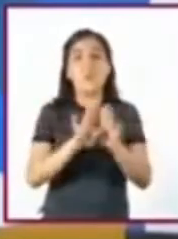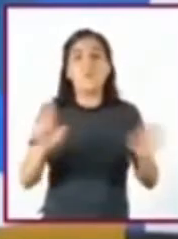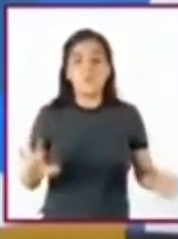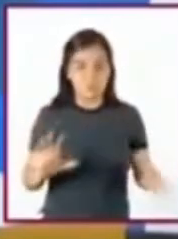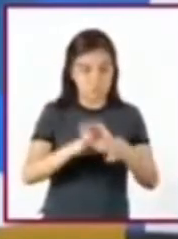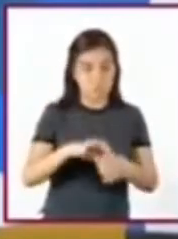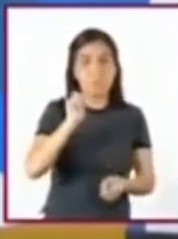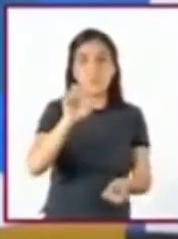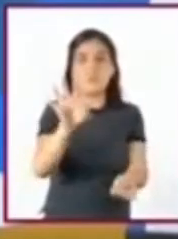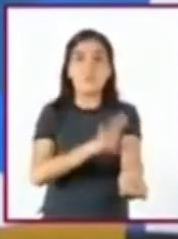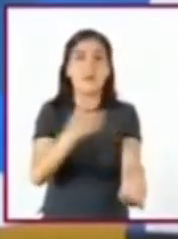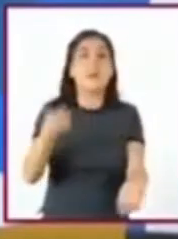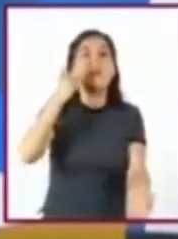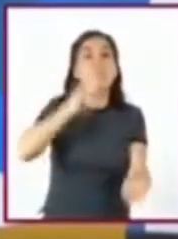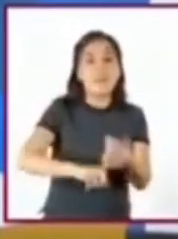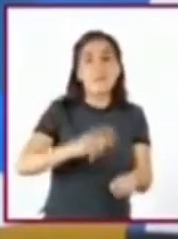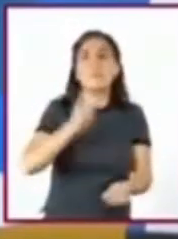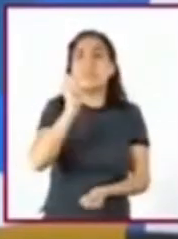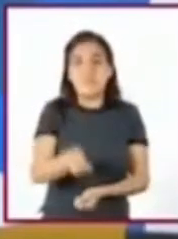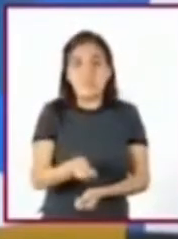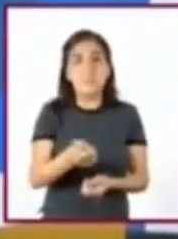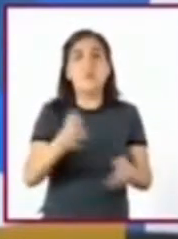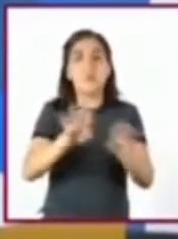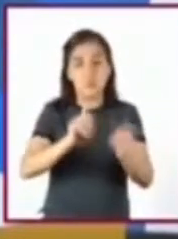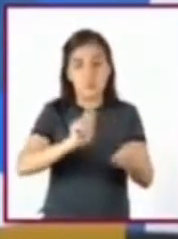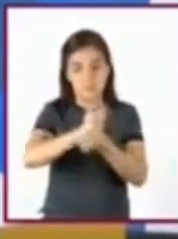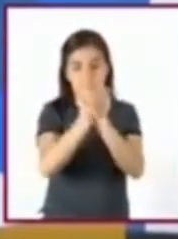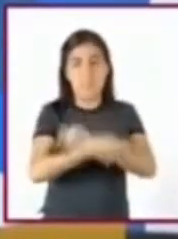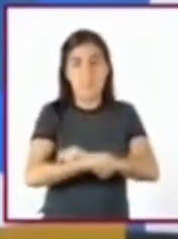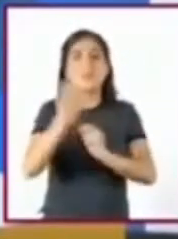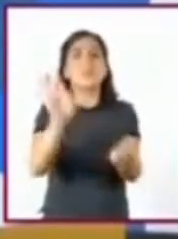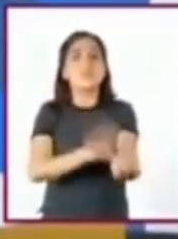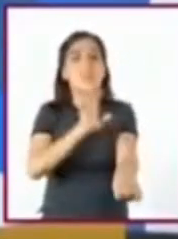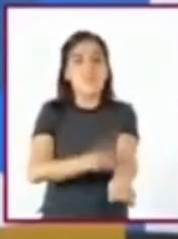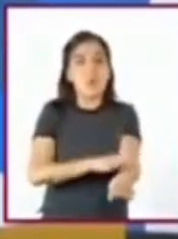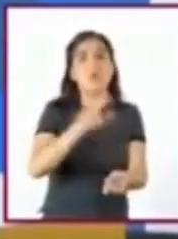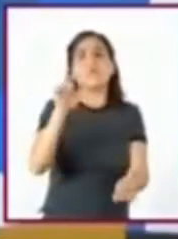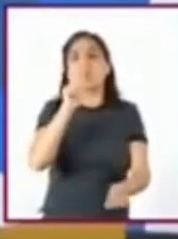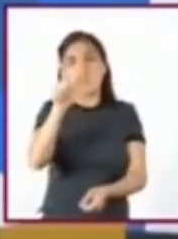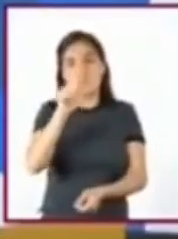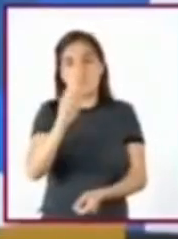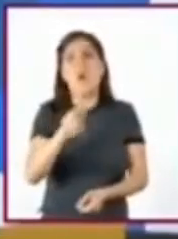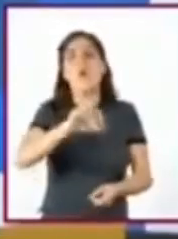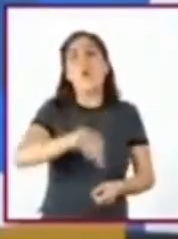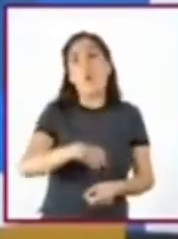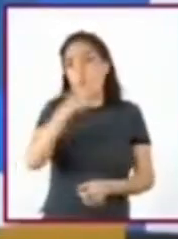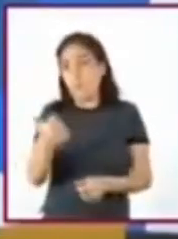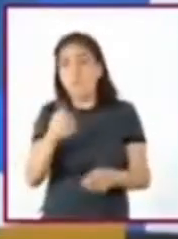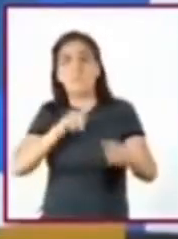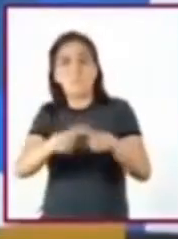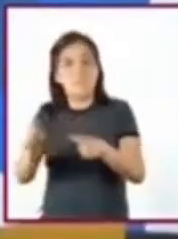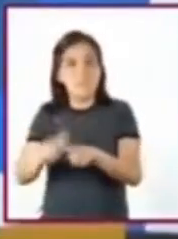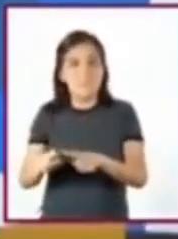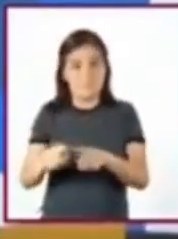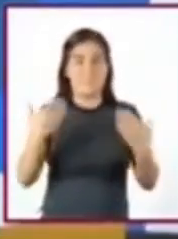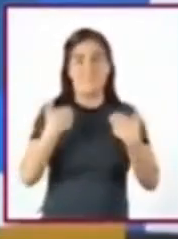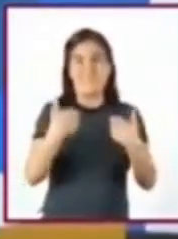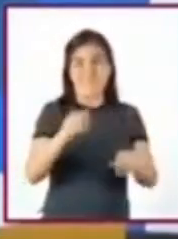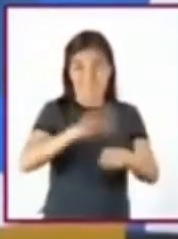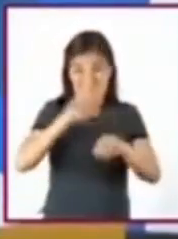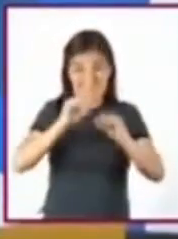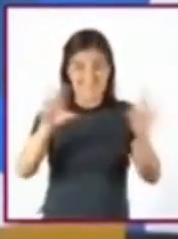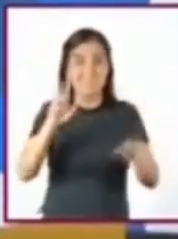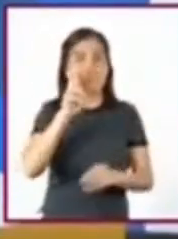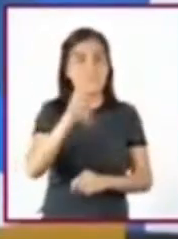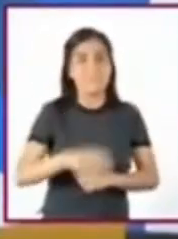son instrumentos a través de los cuales transformamos la energía eléctrica en otro tipo de energía. Para que quede más claro, vamos a